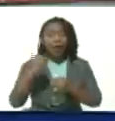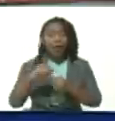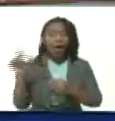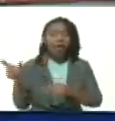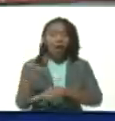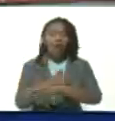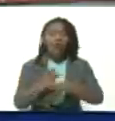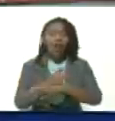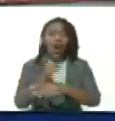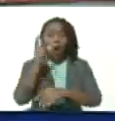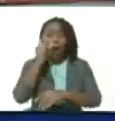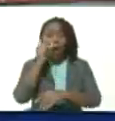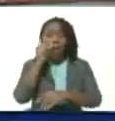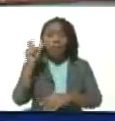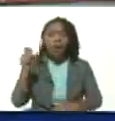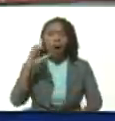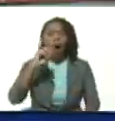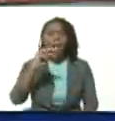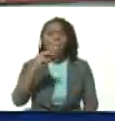Omar Prieto,